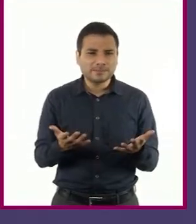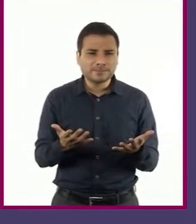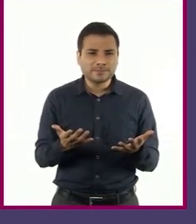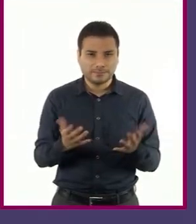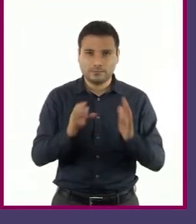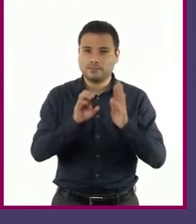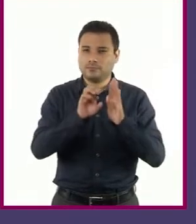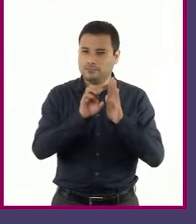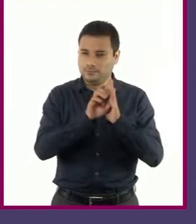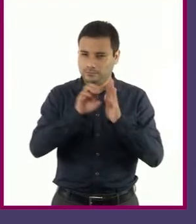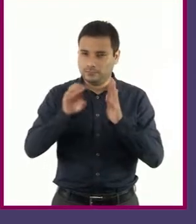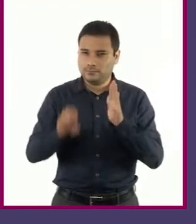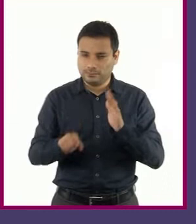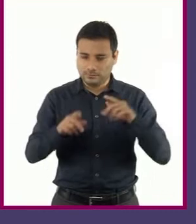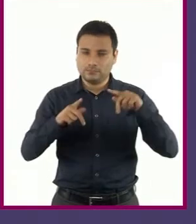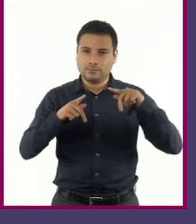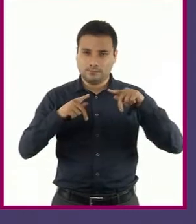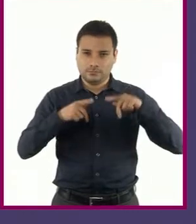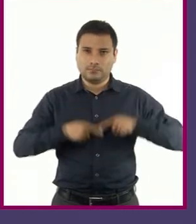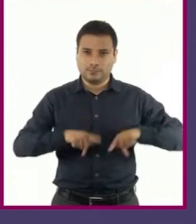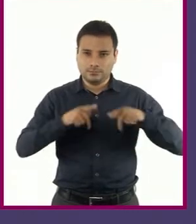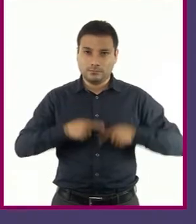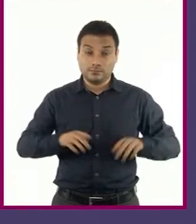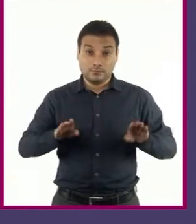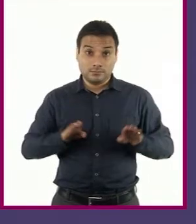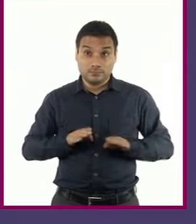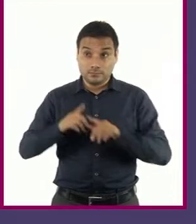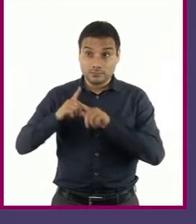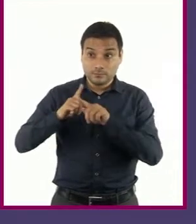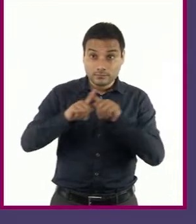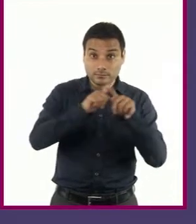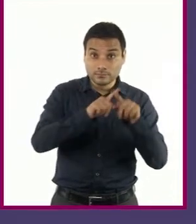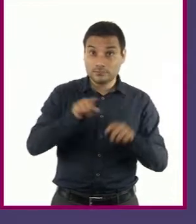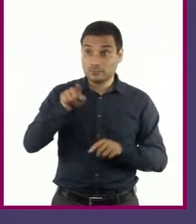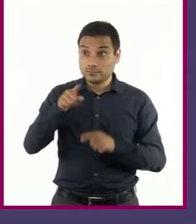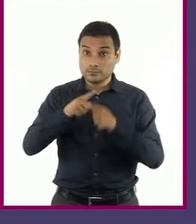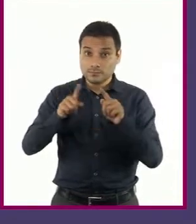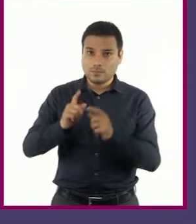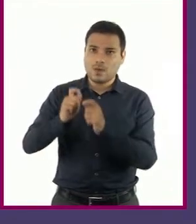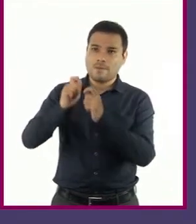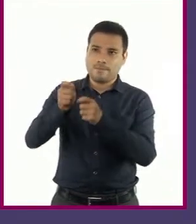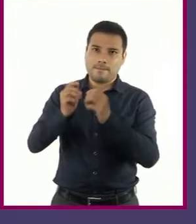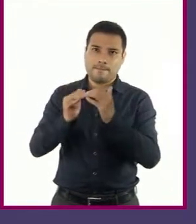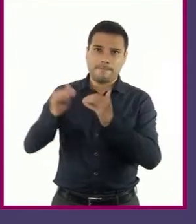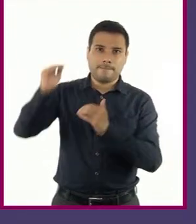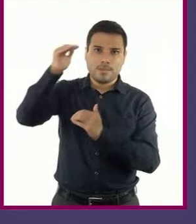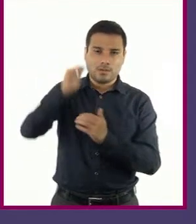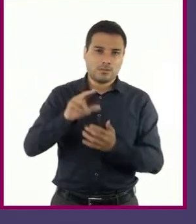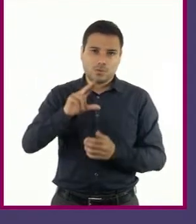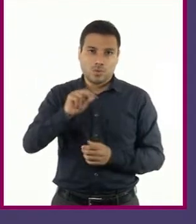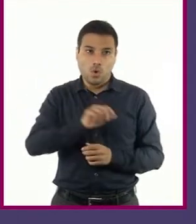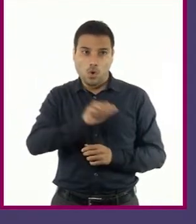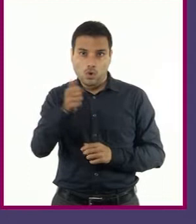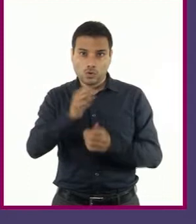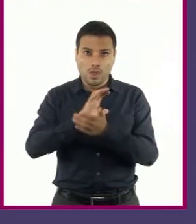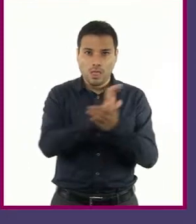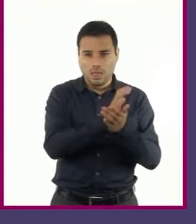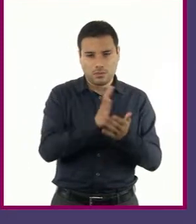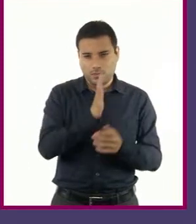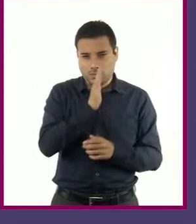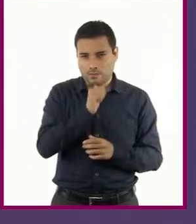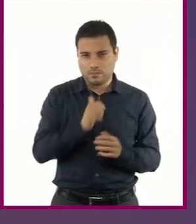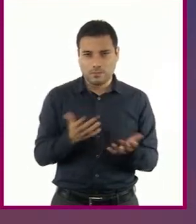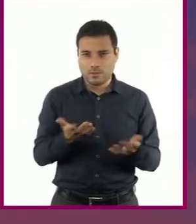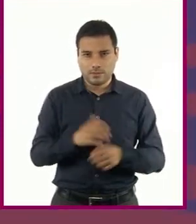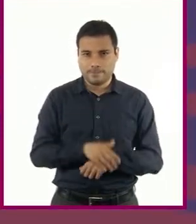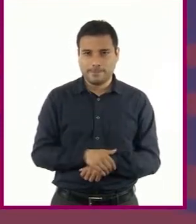es la pretensión de convertir las diferencias en privilegios y las desigualdades en coartada para someter a otros seres